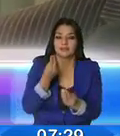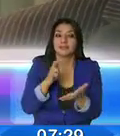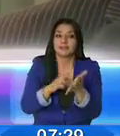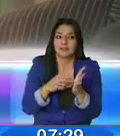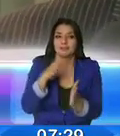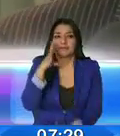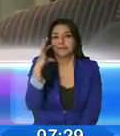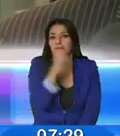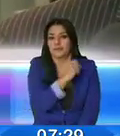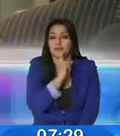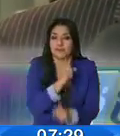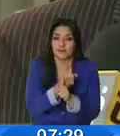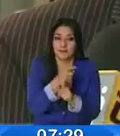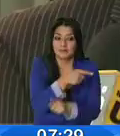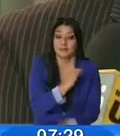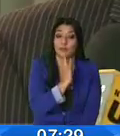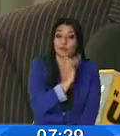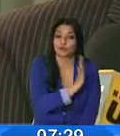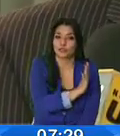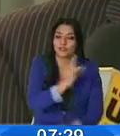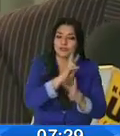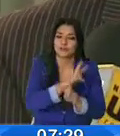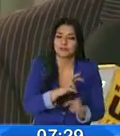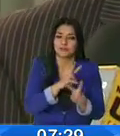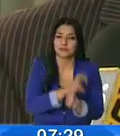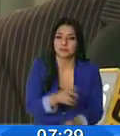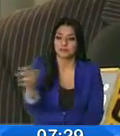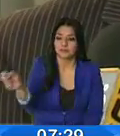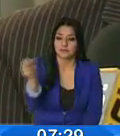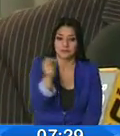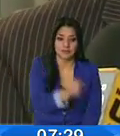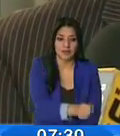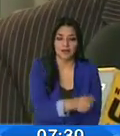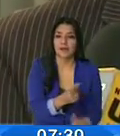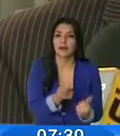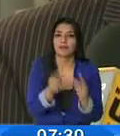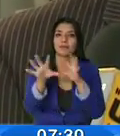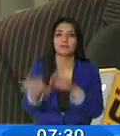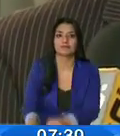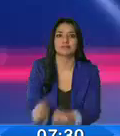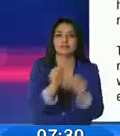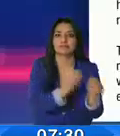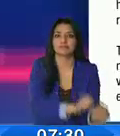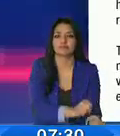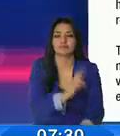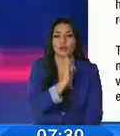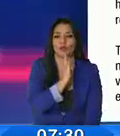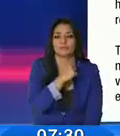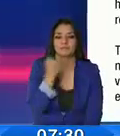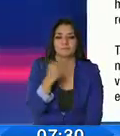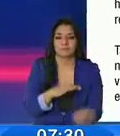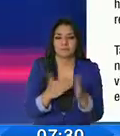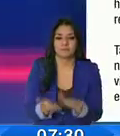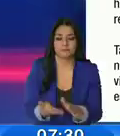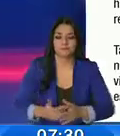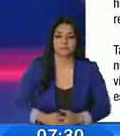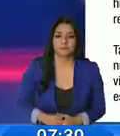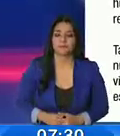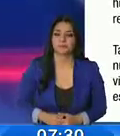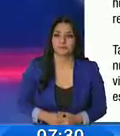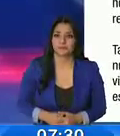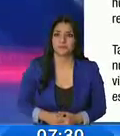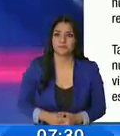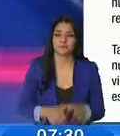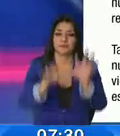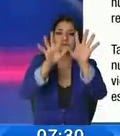De que como hay una causa abierta en Estados Unidos, inmediatamente salga Julian Assange de la embajada, va a ser extraditado. Al respecto, mediante comunicado de prensa